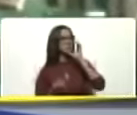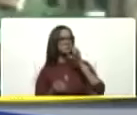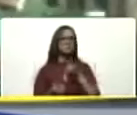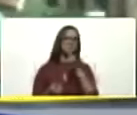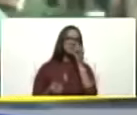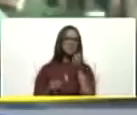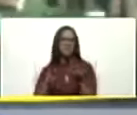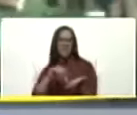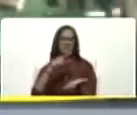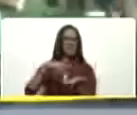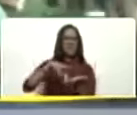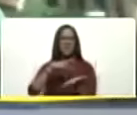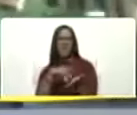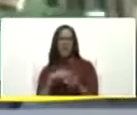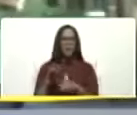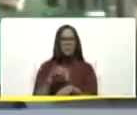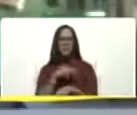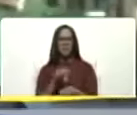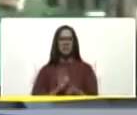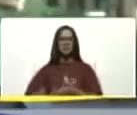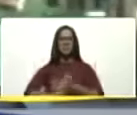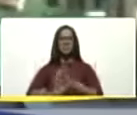y baile una salsa, un merengue.